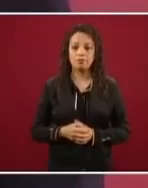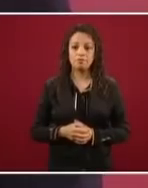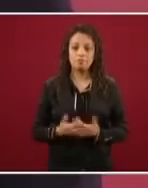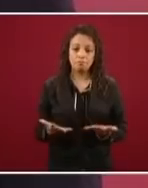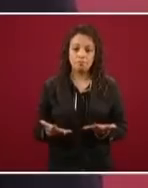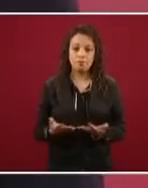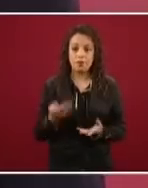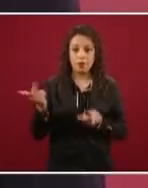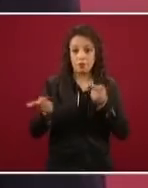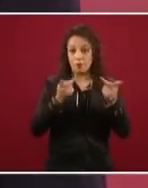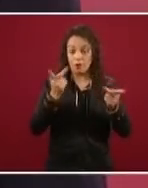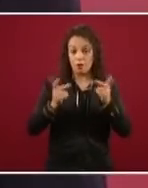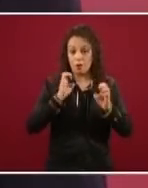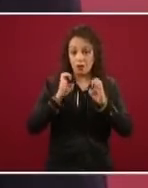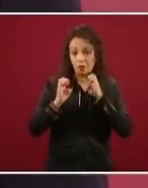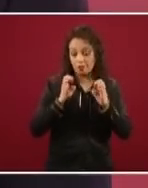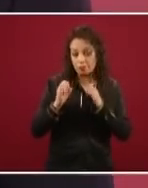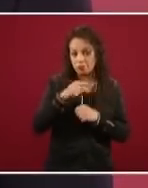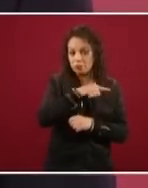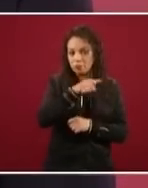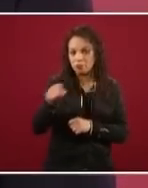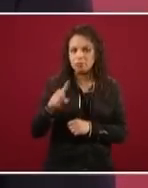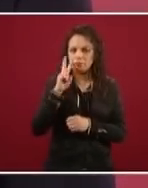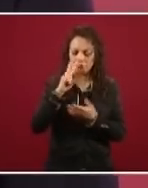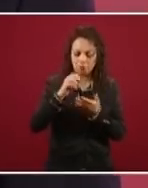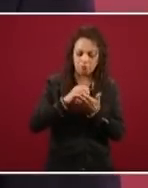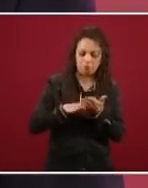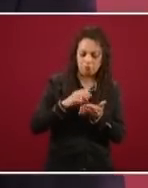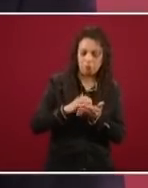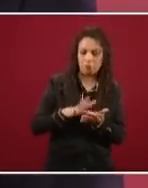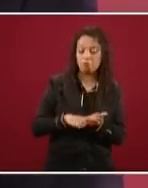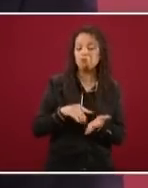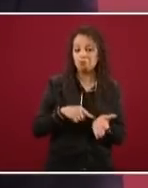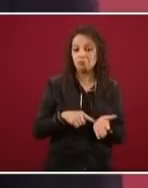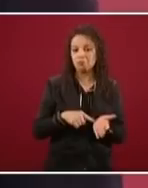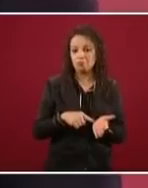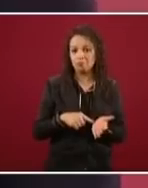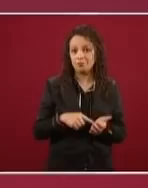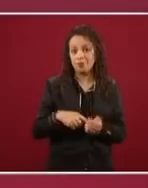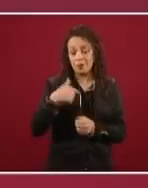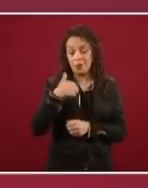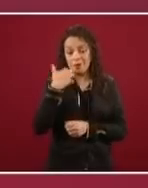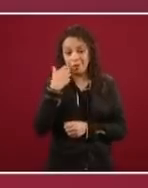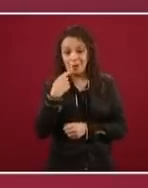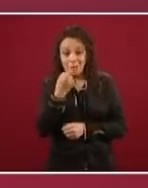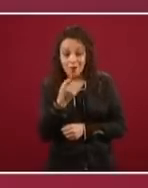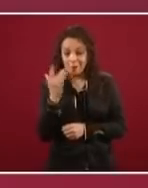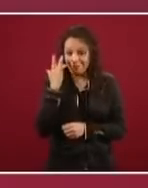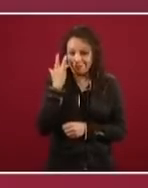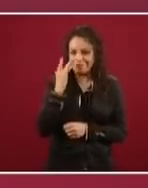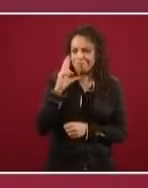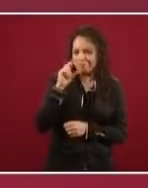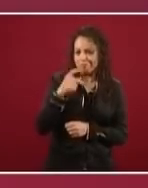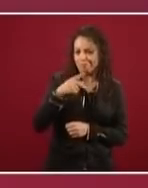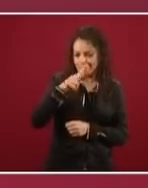encuestas no es para presumir pero tenemos